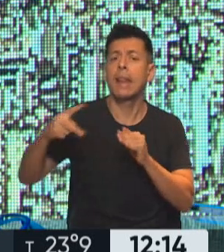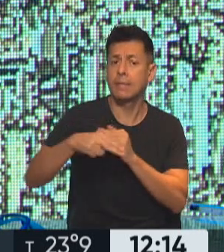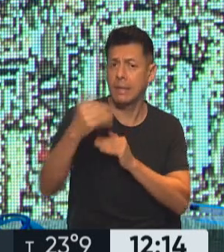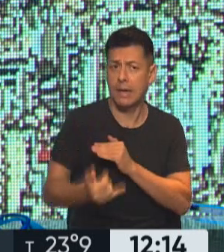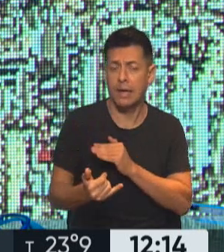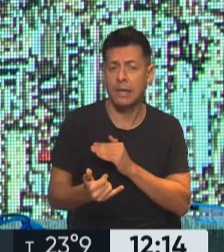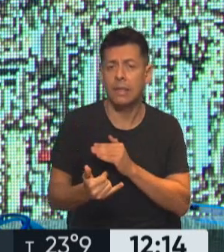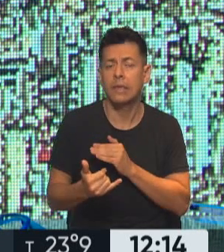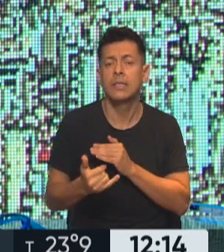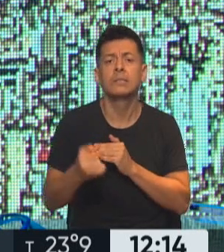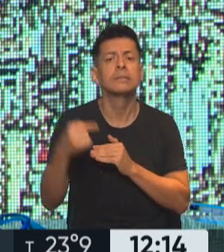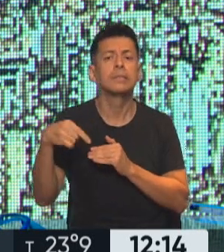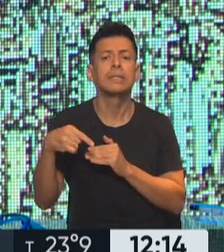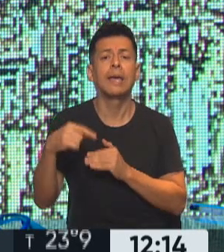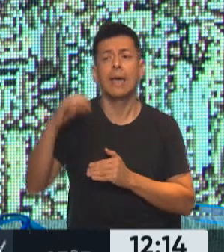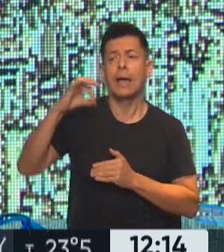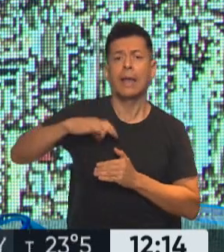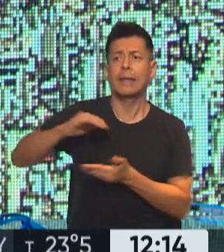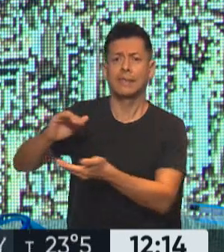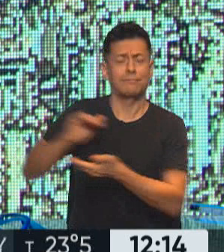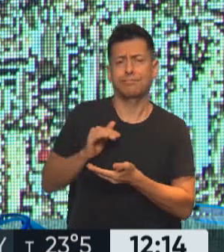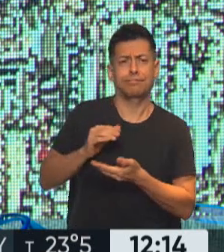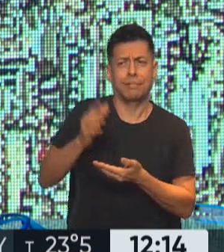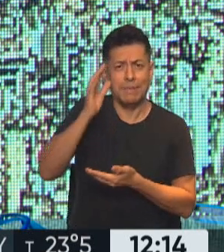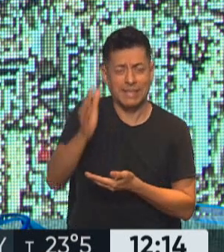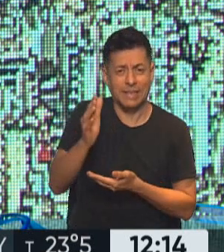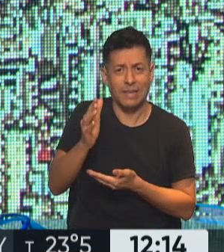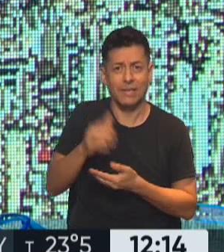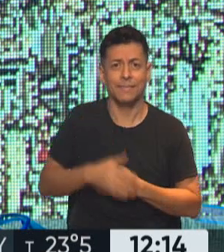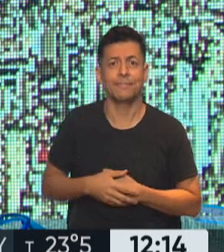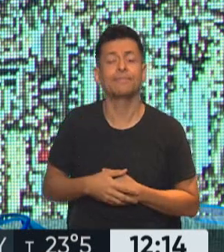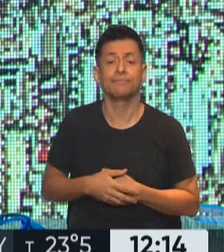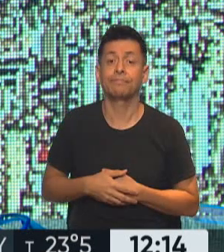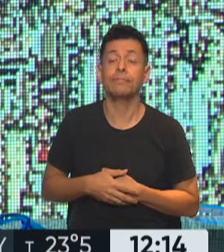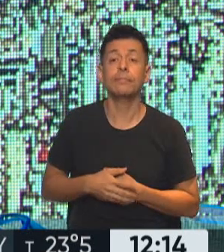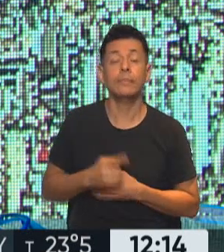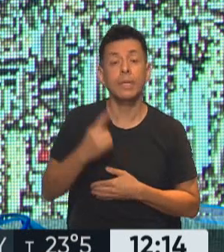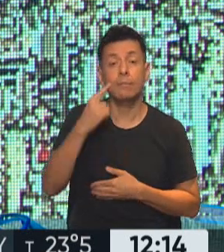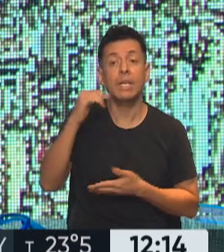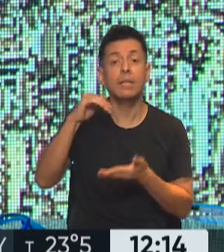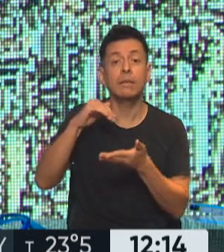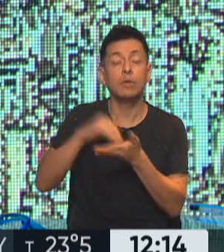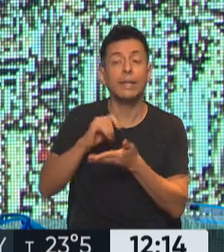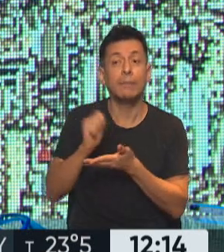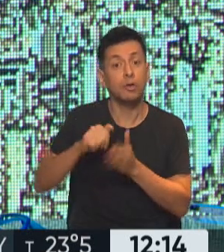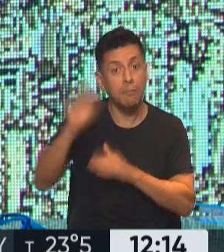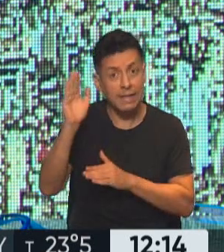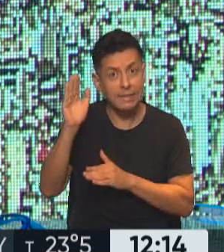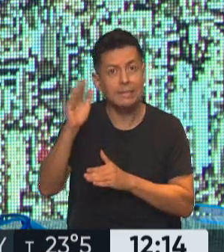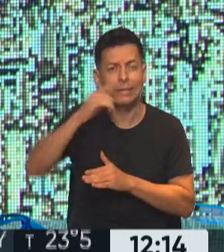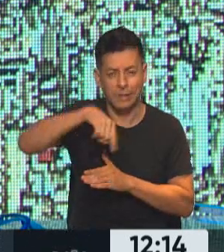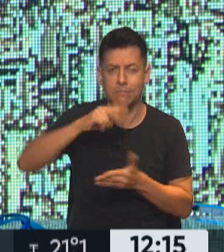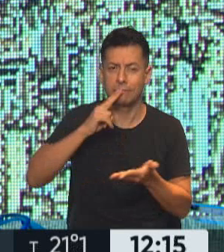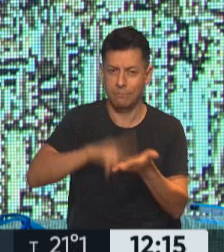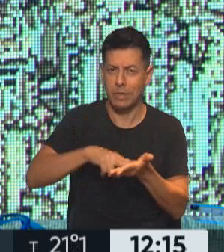a estas ganancias extraordinarias, que deberían ser las ganancias extraordinarias mayores de 1.000 millones de pesos nominales, sí. Es